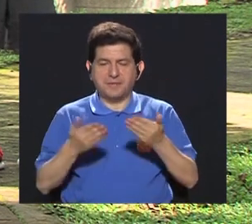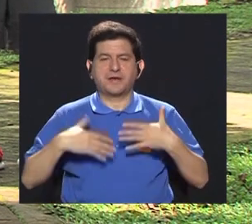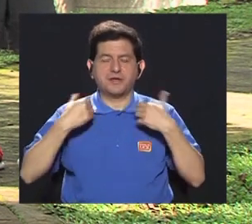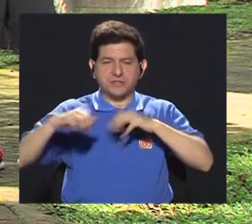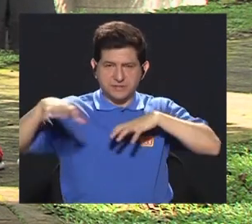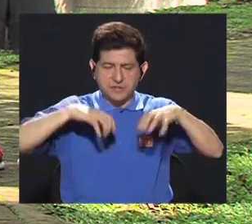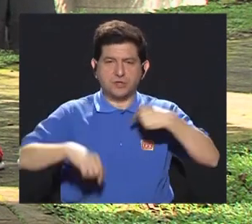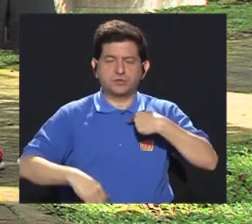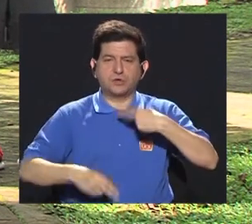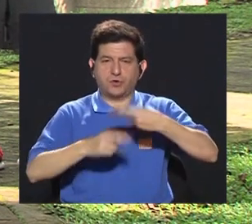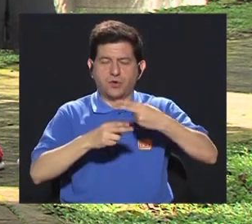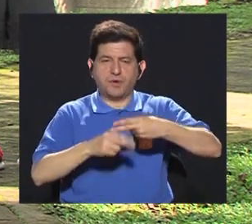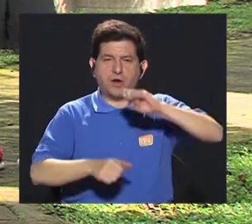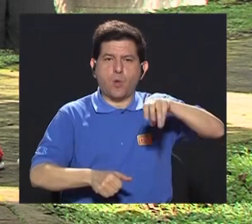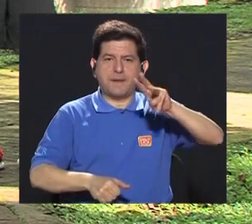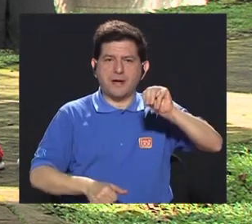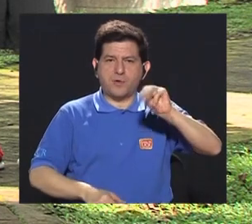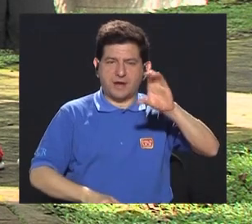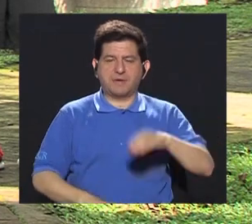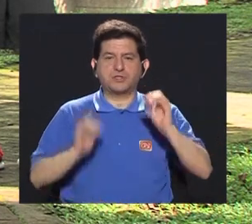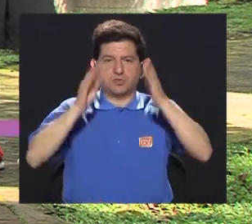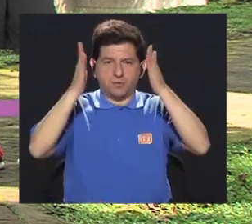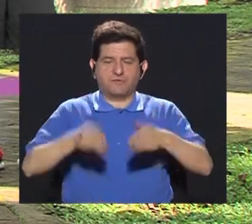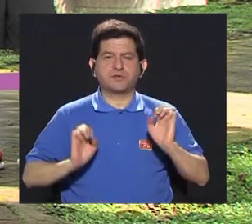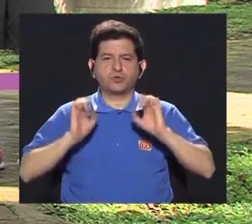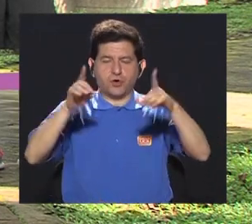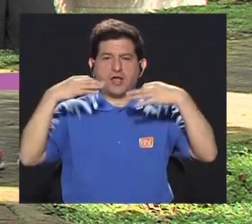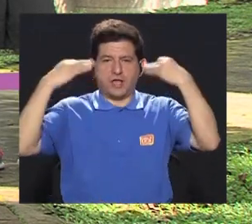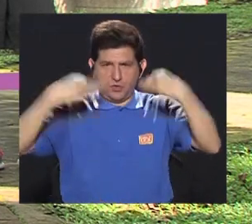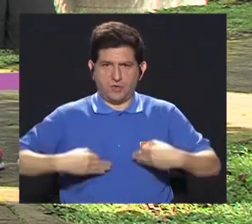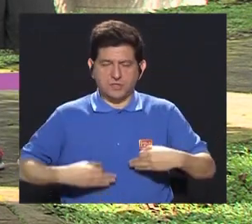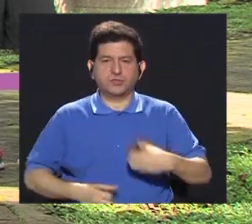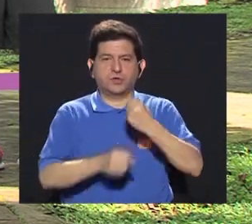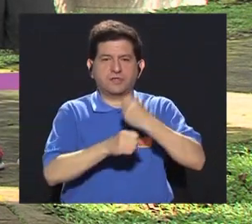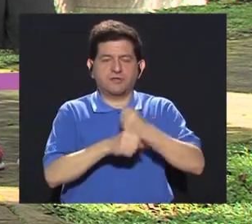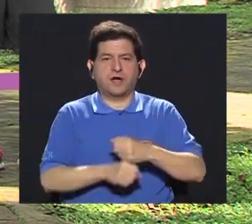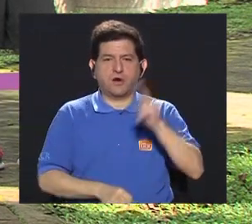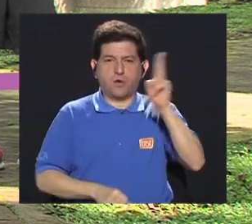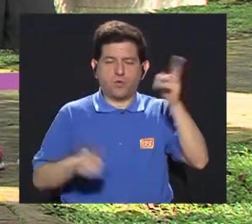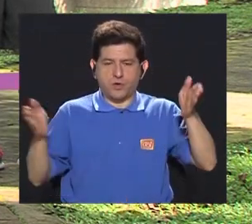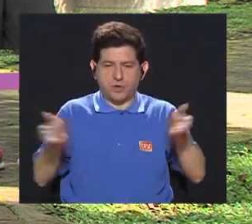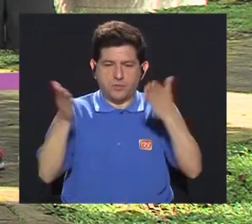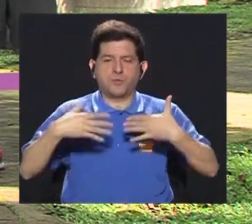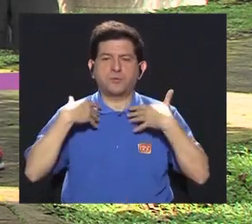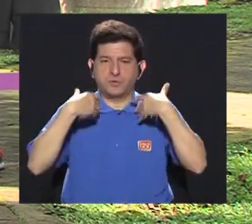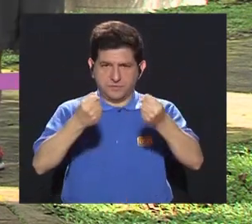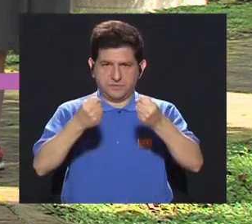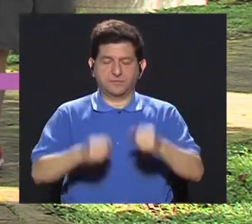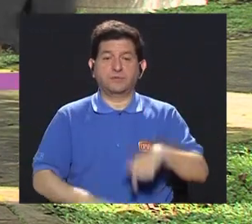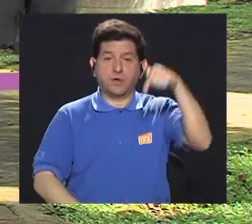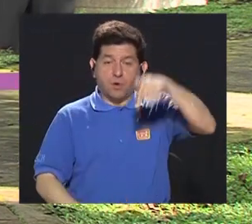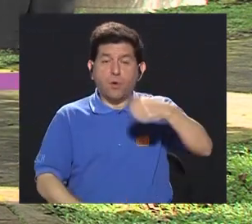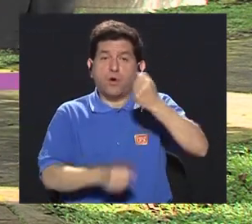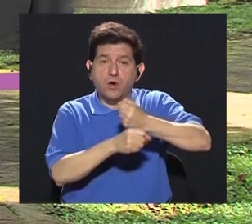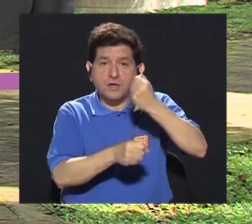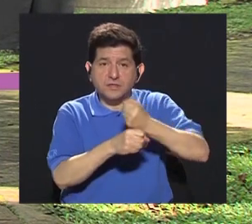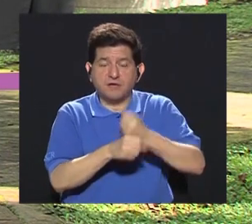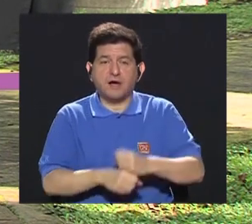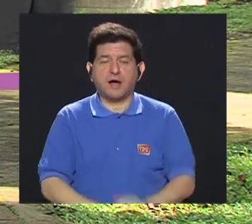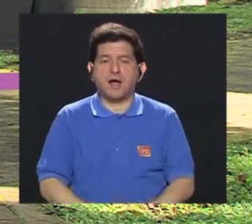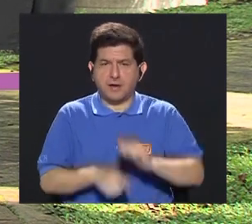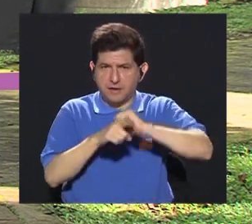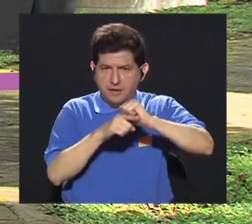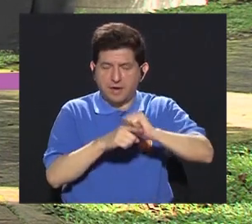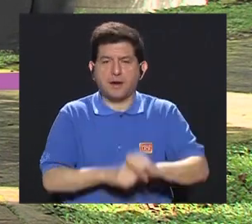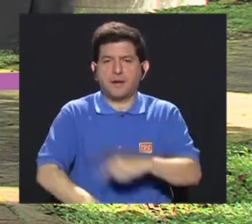Buenas, bienvenidos a Salud en Movimiento. Mi nombre es Juan Manuel Camacho, soy profesor de Educación Física y trabajo en la Unidad de Promoción de la Salud. Hoy vamos